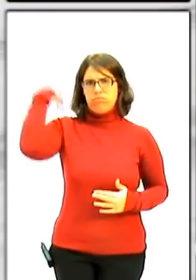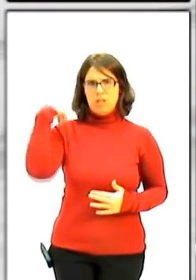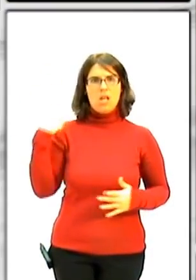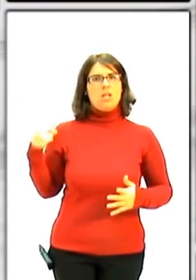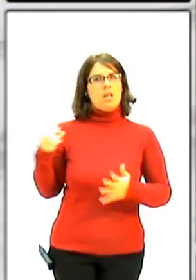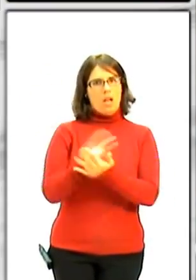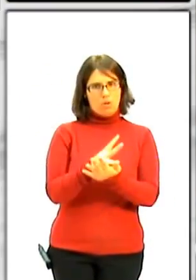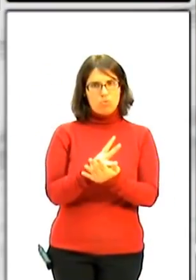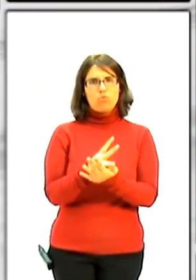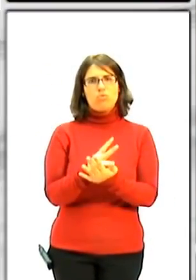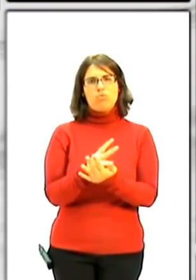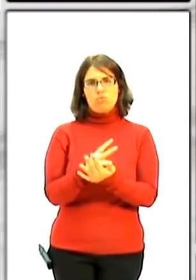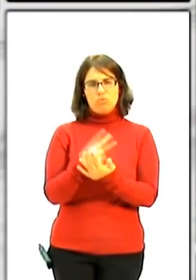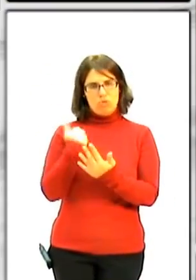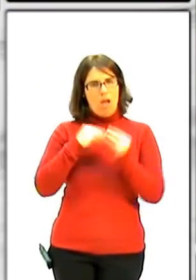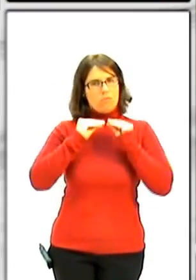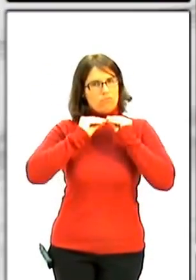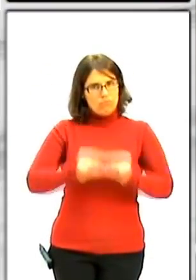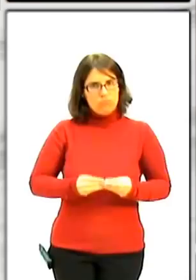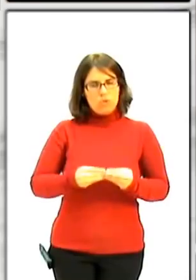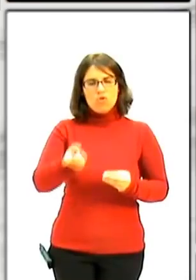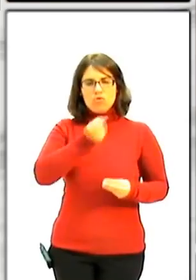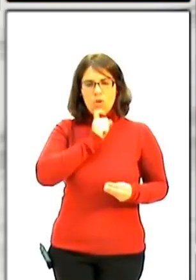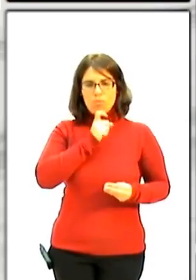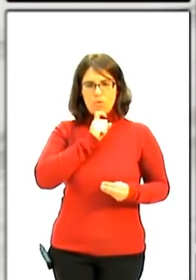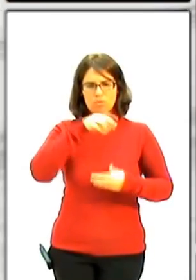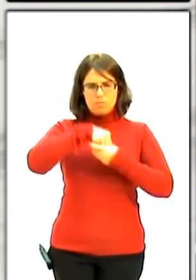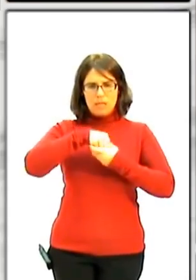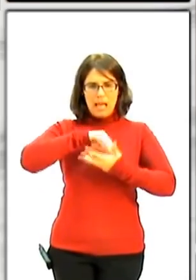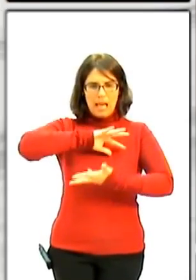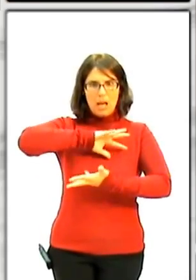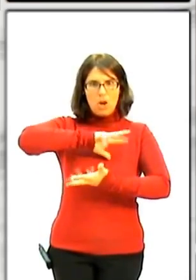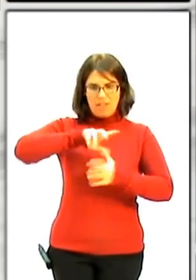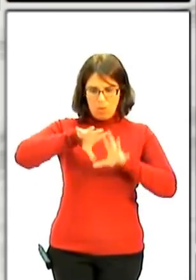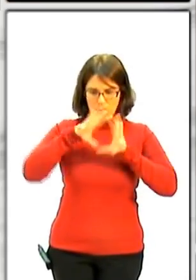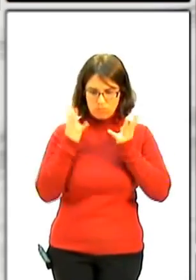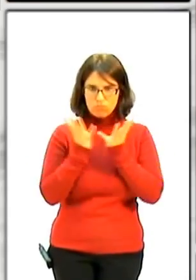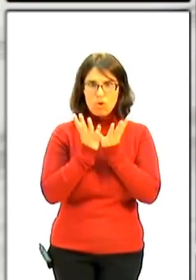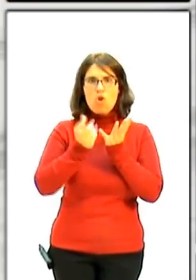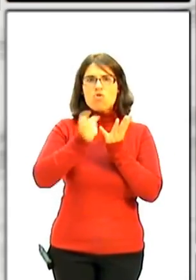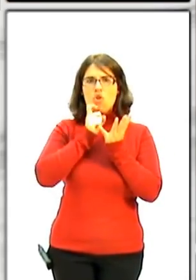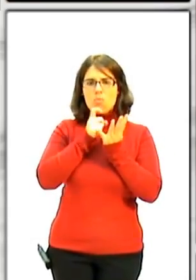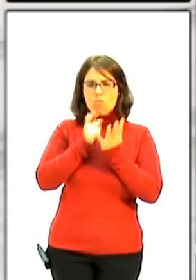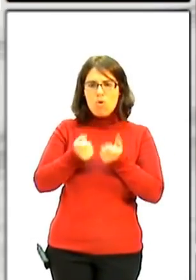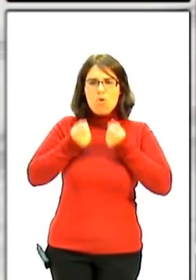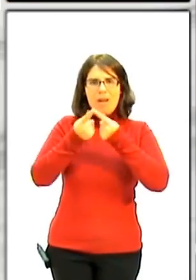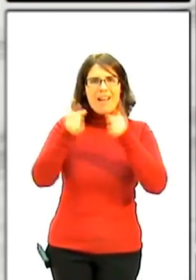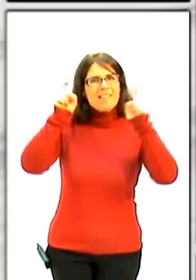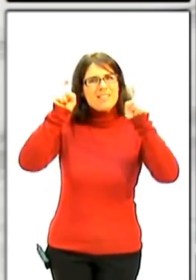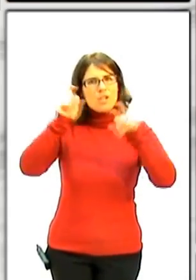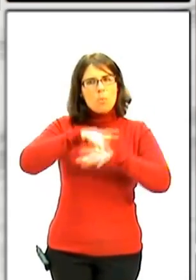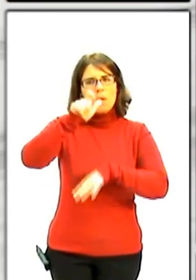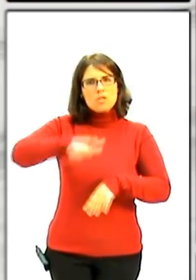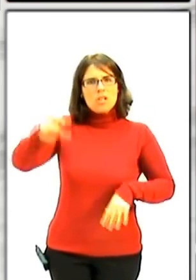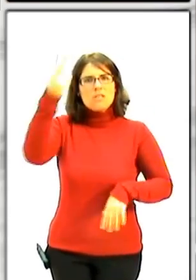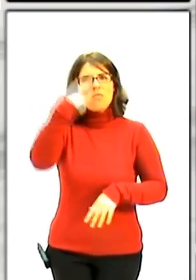llegar el conocimiento geográfico a niños que no tenían la capacidad